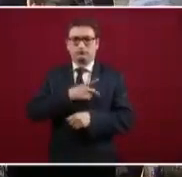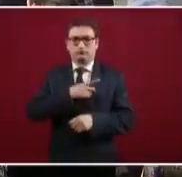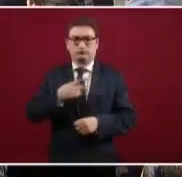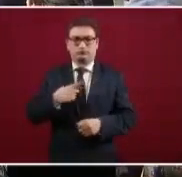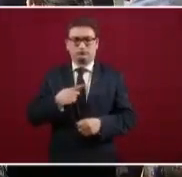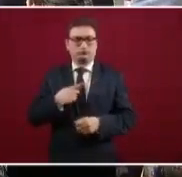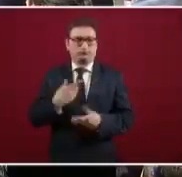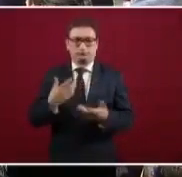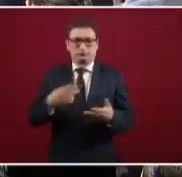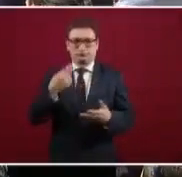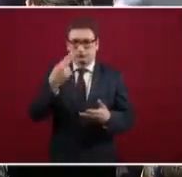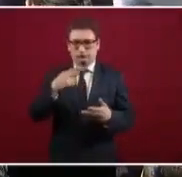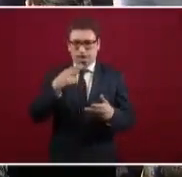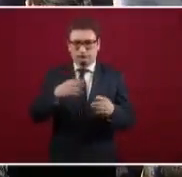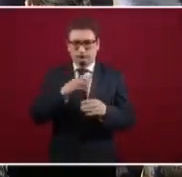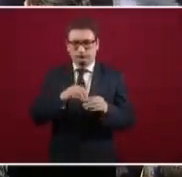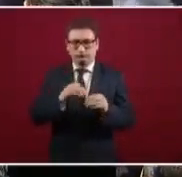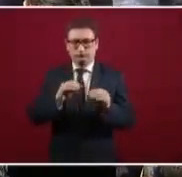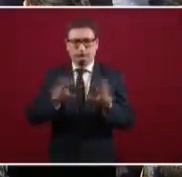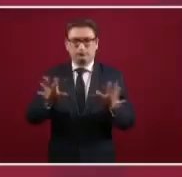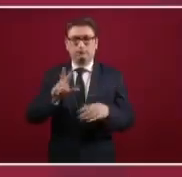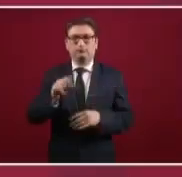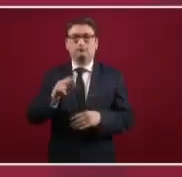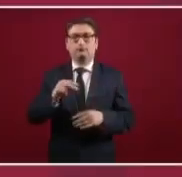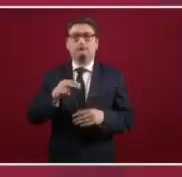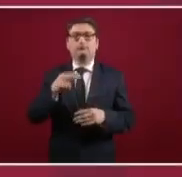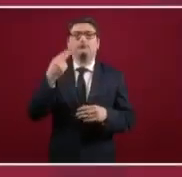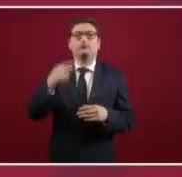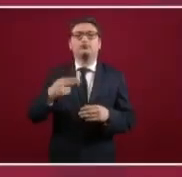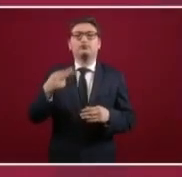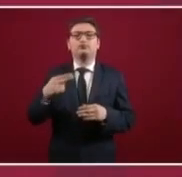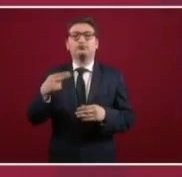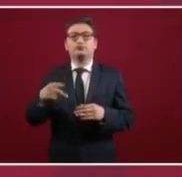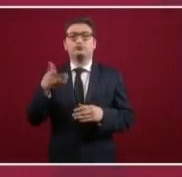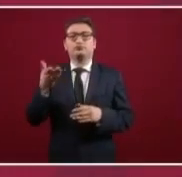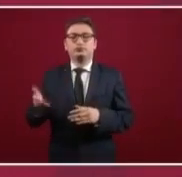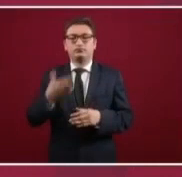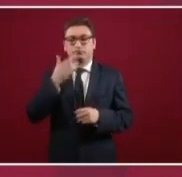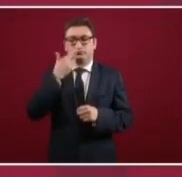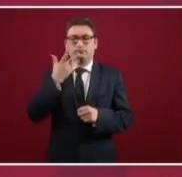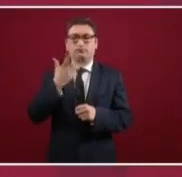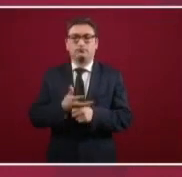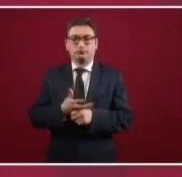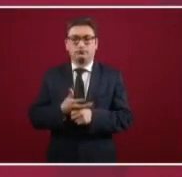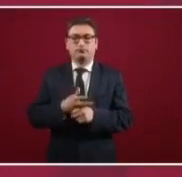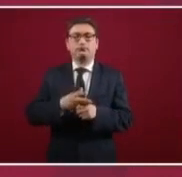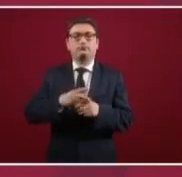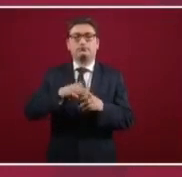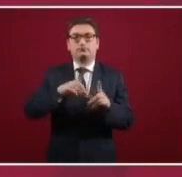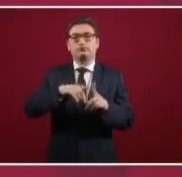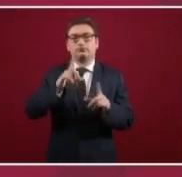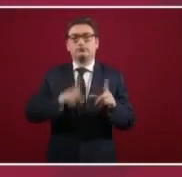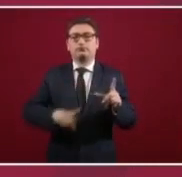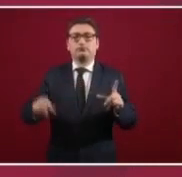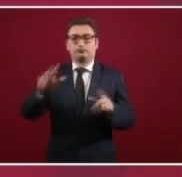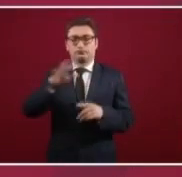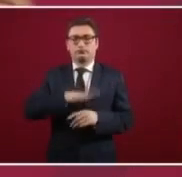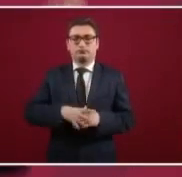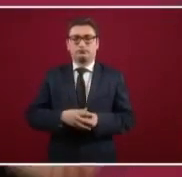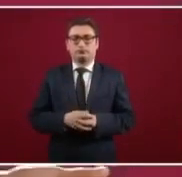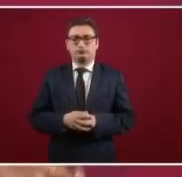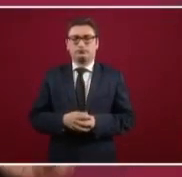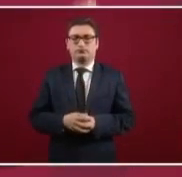no dar a conocer su nombre que hay que dar a conocer el nombre del responsable del operativo a nivel nacional